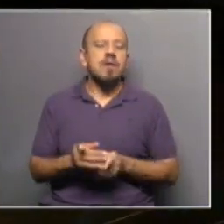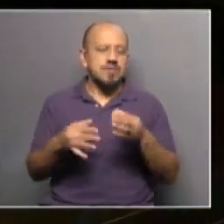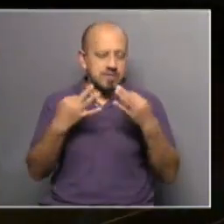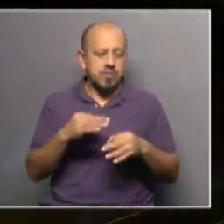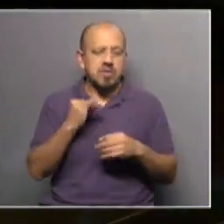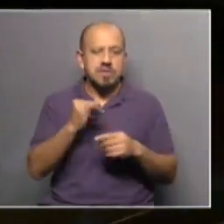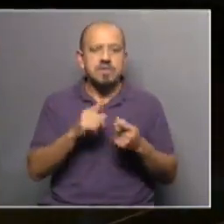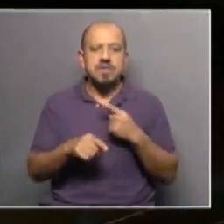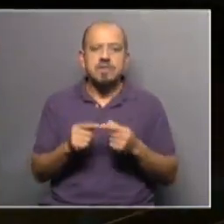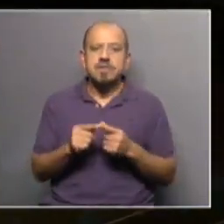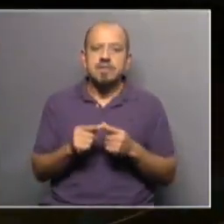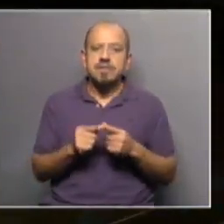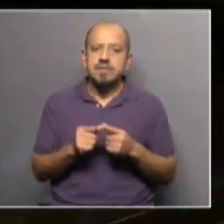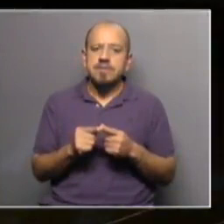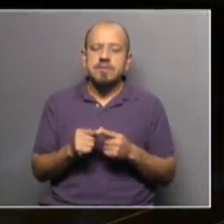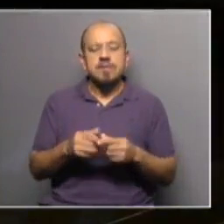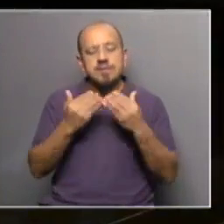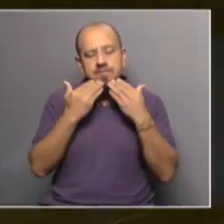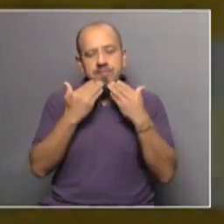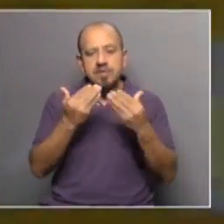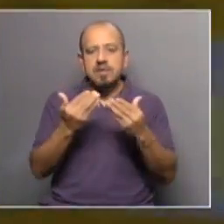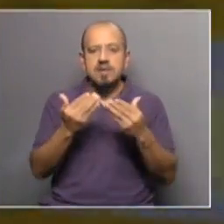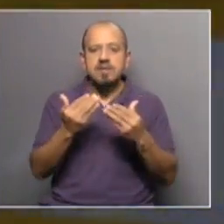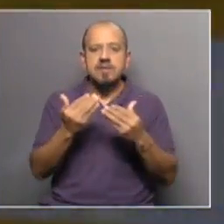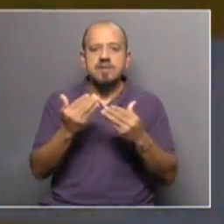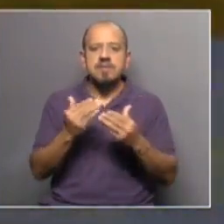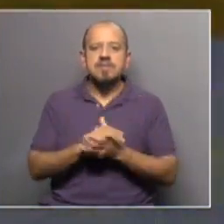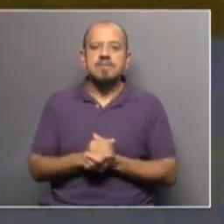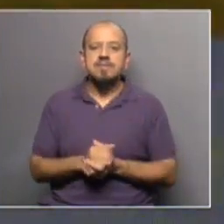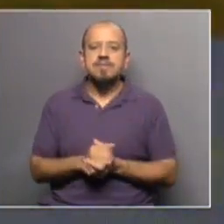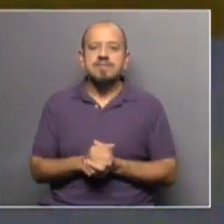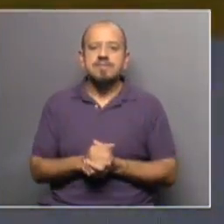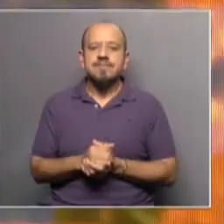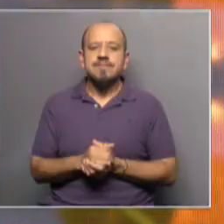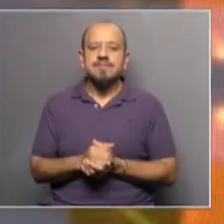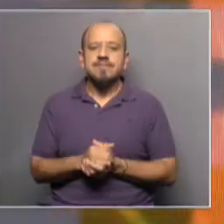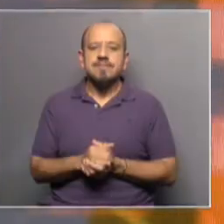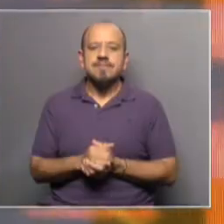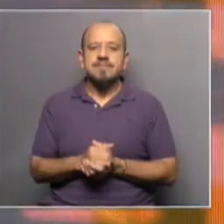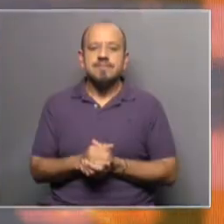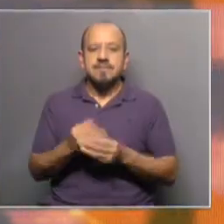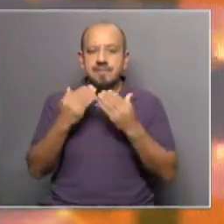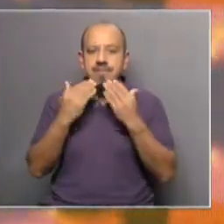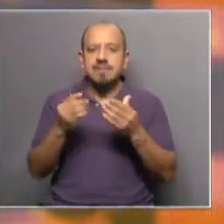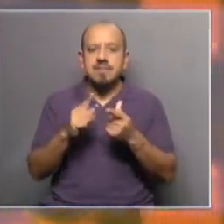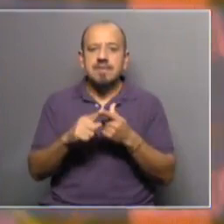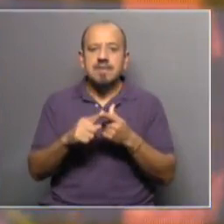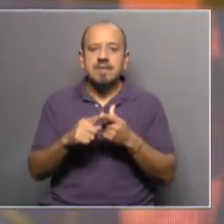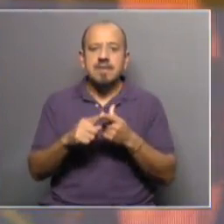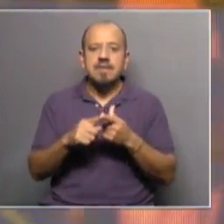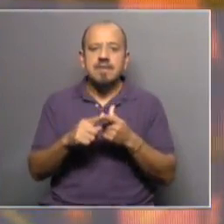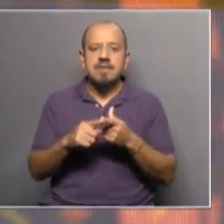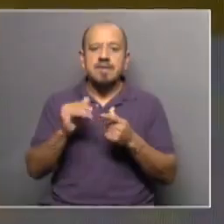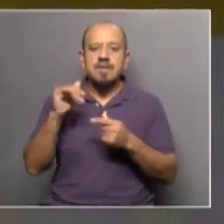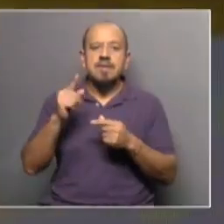Ojalá que siga pasando. Sí. Diego, muchísimas gracias, gracias a vos, por esta nota. Genial la historia de Florencia Mier. Te despido, bueno,